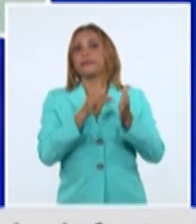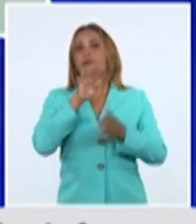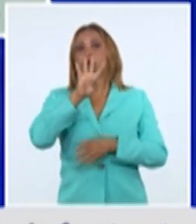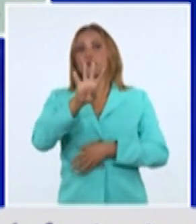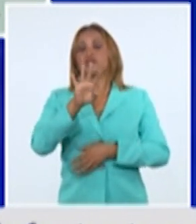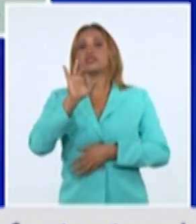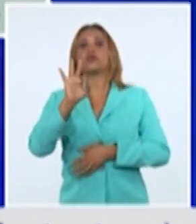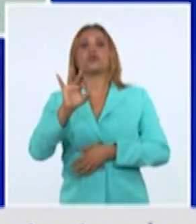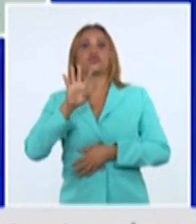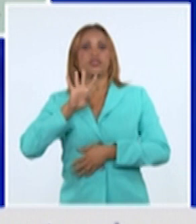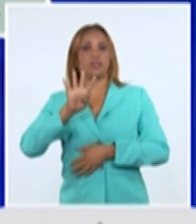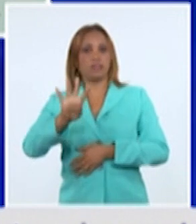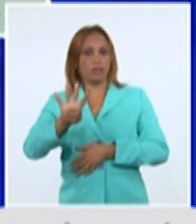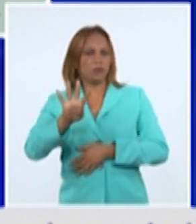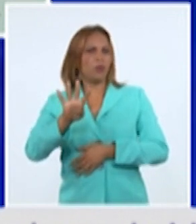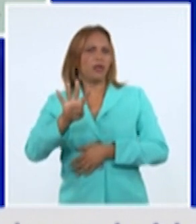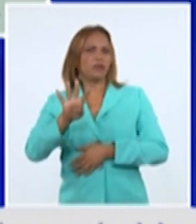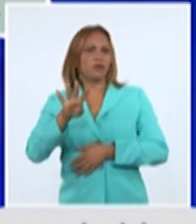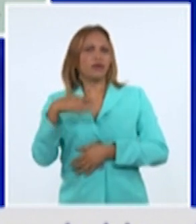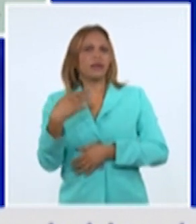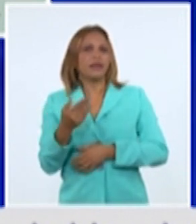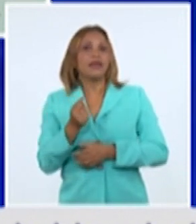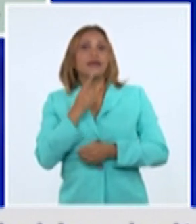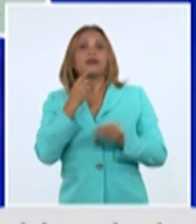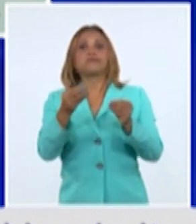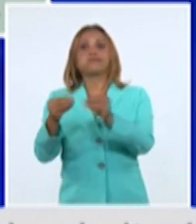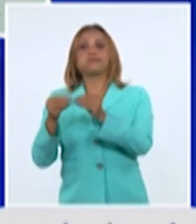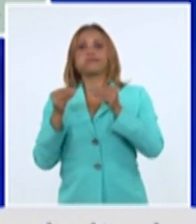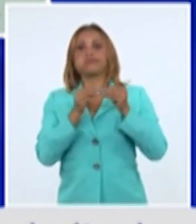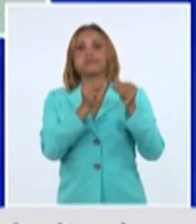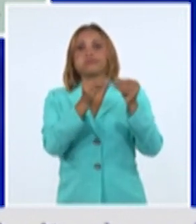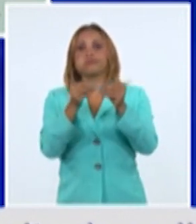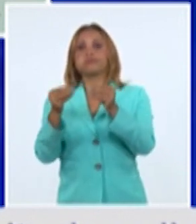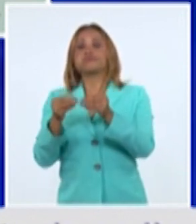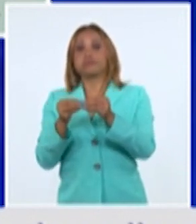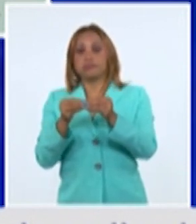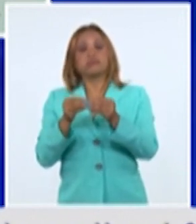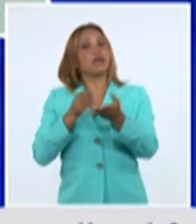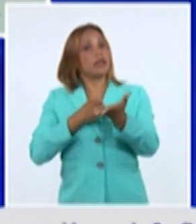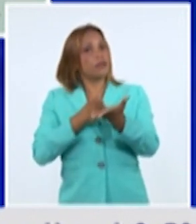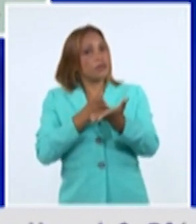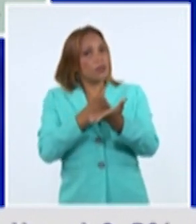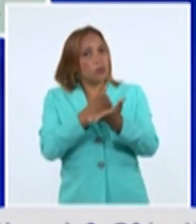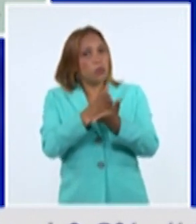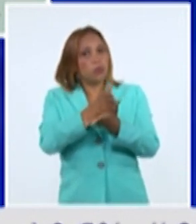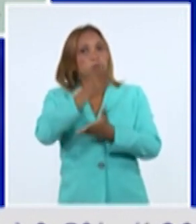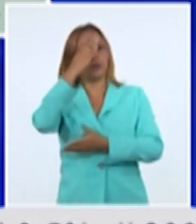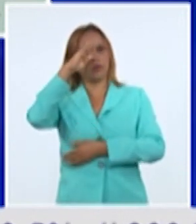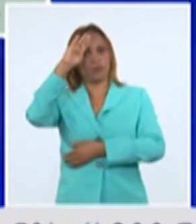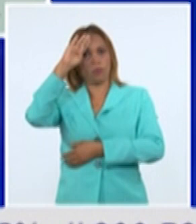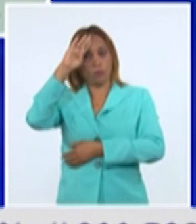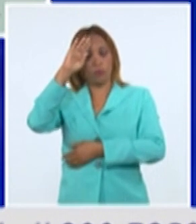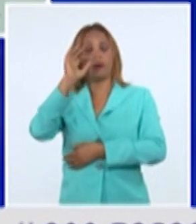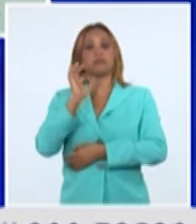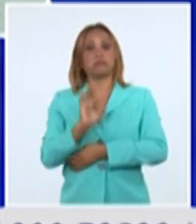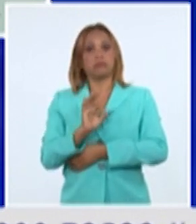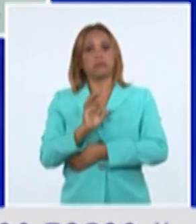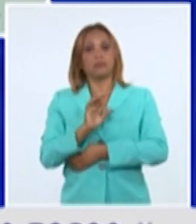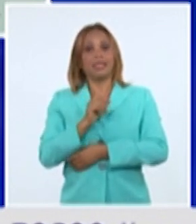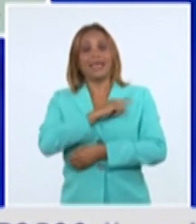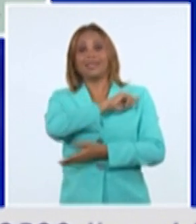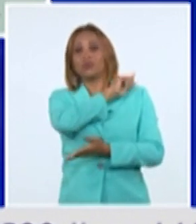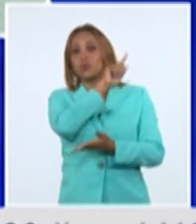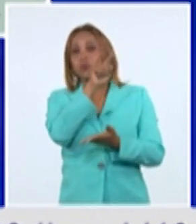26.484 son consecuencia de la transmisión autóctona que predomina y ha predominado durante toda la